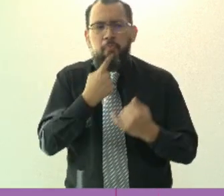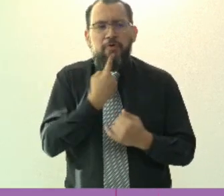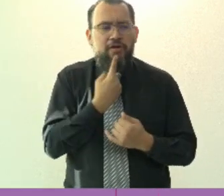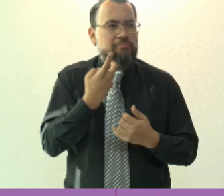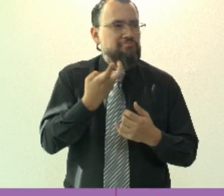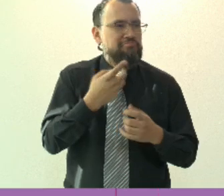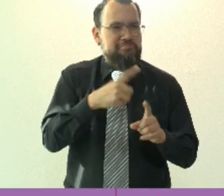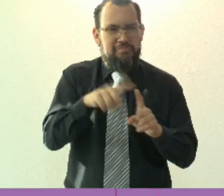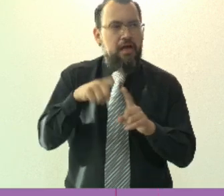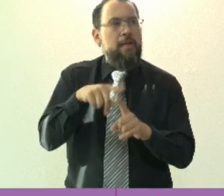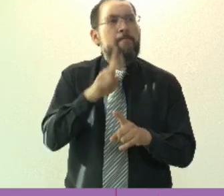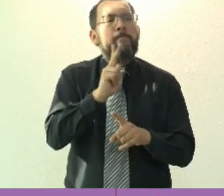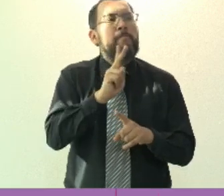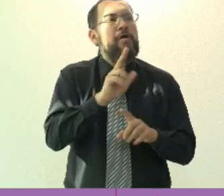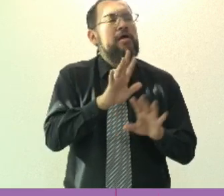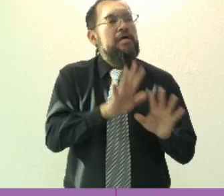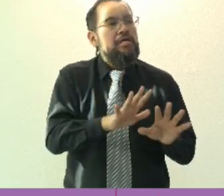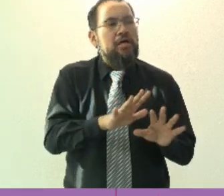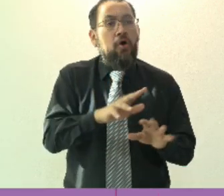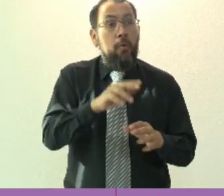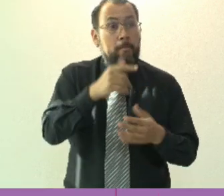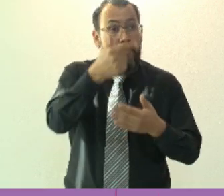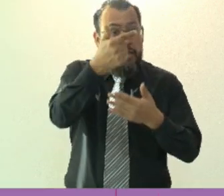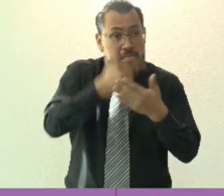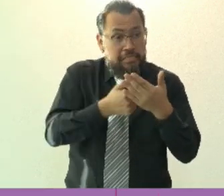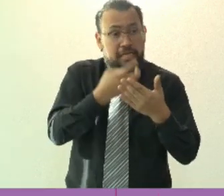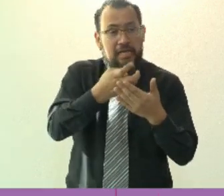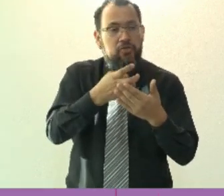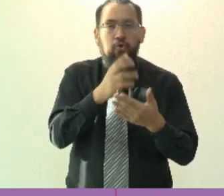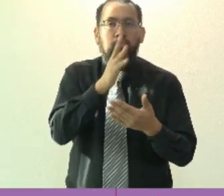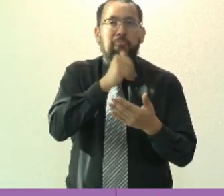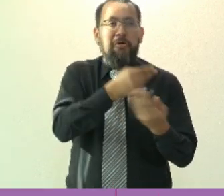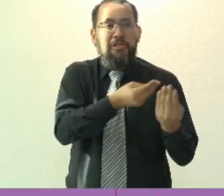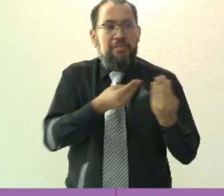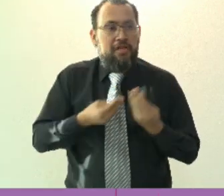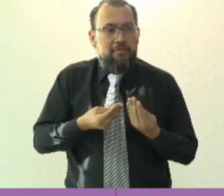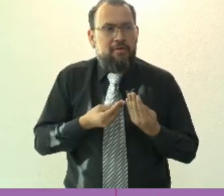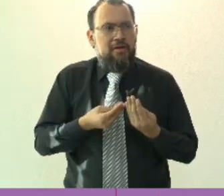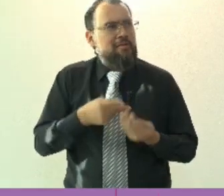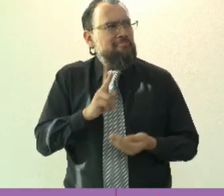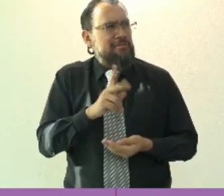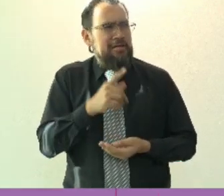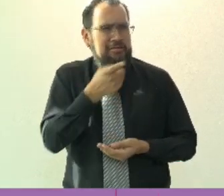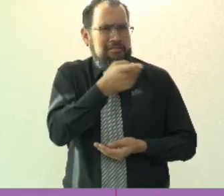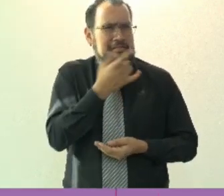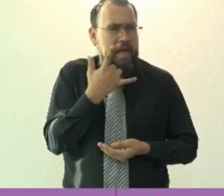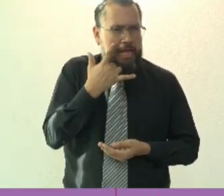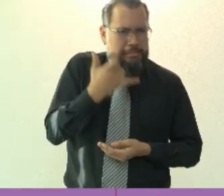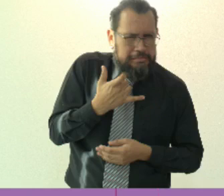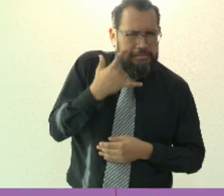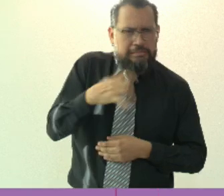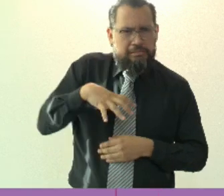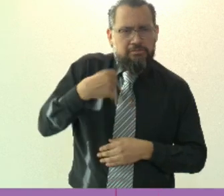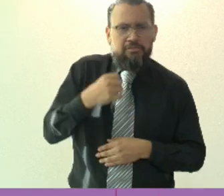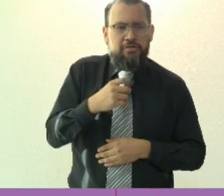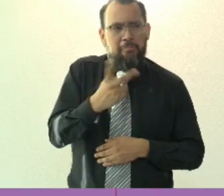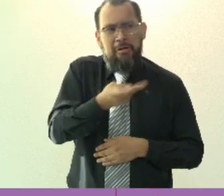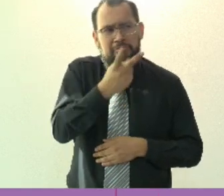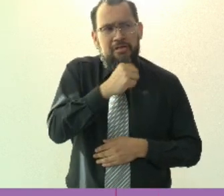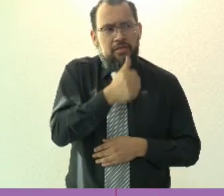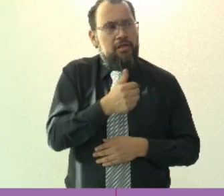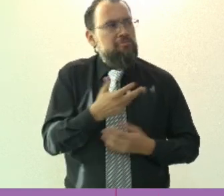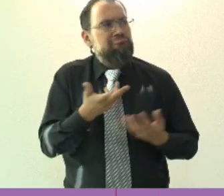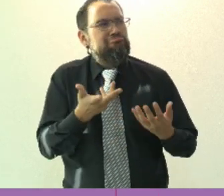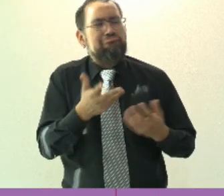eso de papeles, no. No te lo podemos conseguir. Oye, pero si ni siquiera has intentado, ni has preguntado, no se